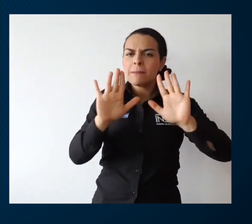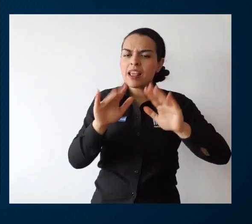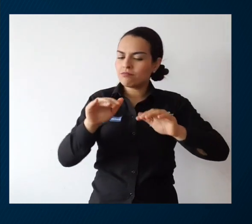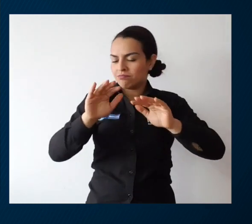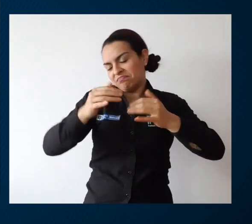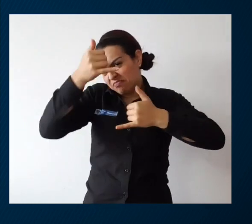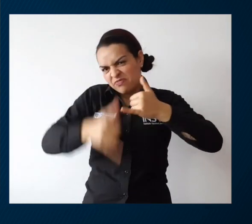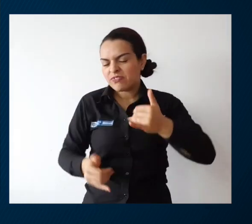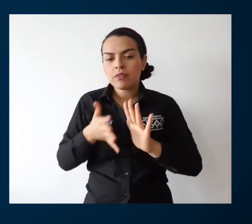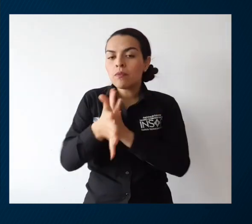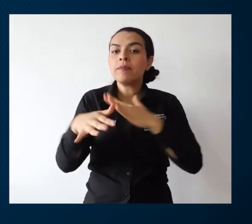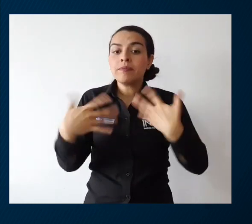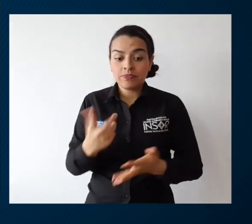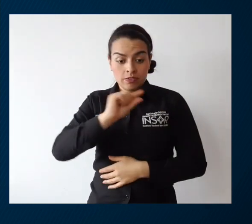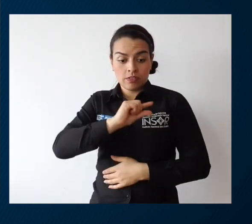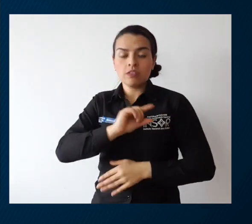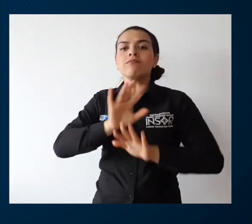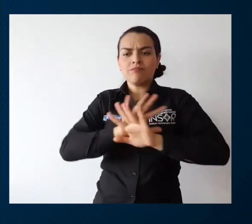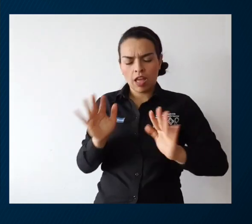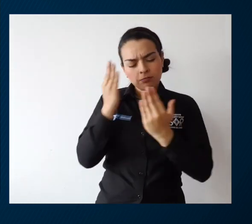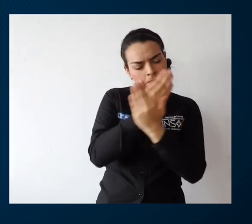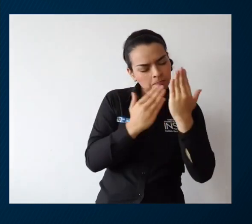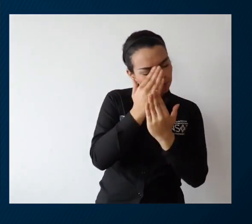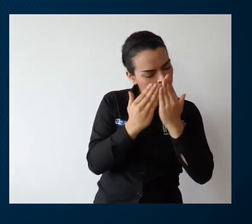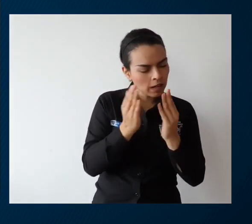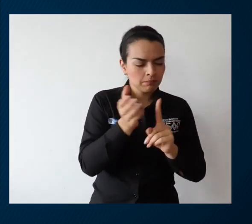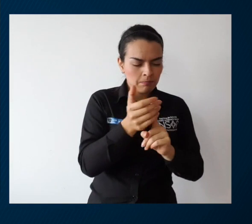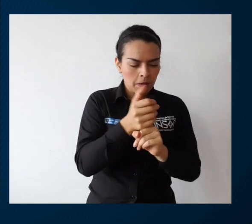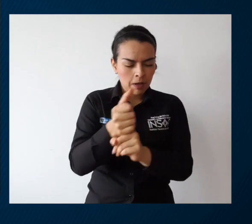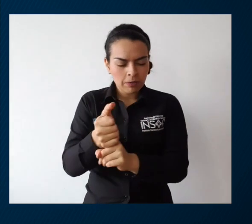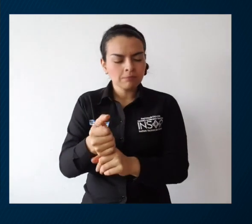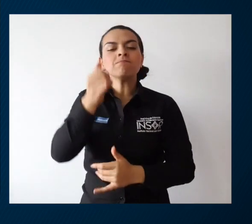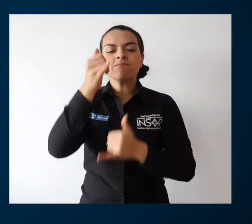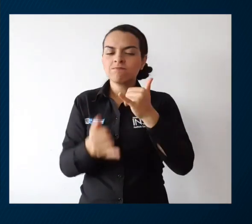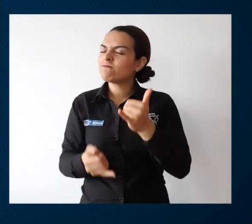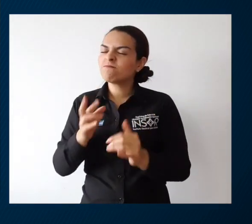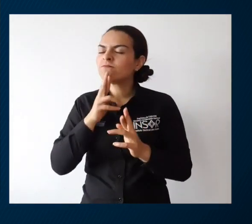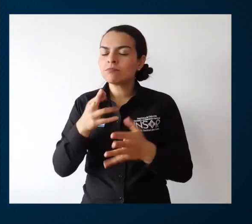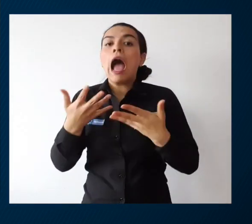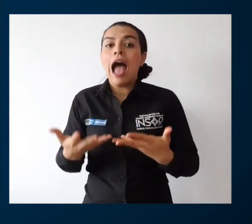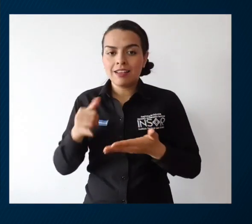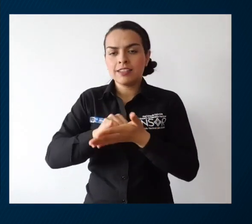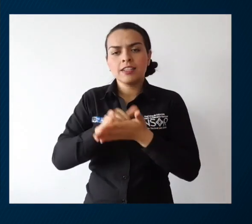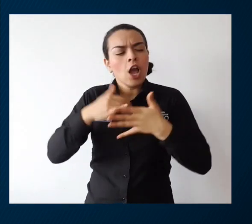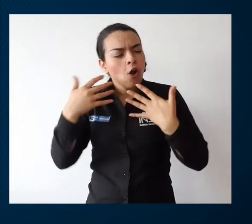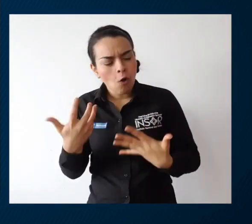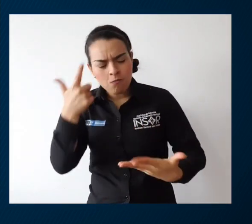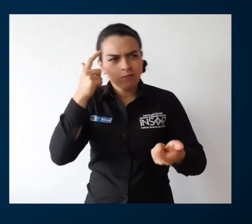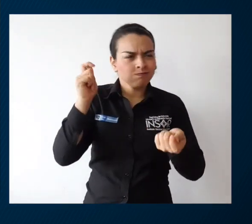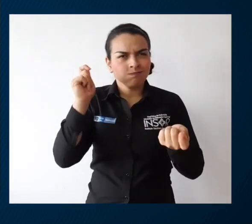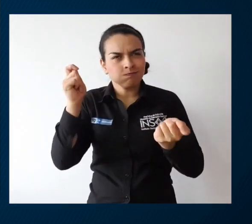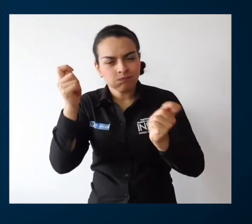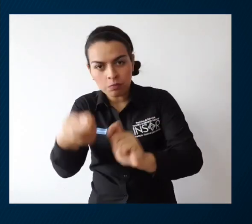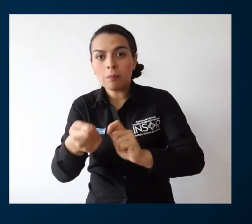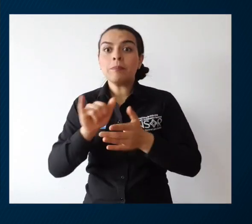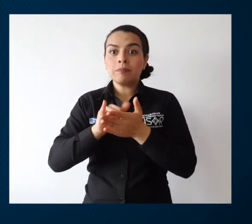como para concluir, el instituto ha, digamos, reflexionado y llegado a una serie de conclusiones frente a cómo solucionar ciertos